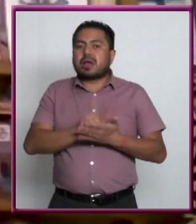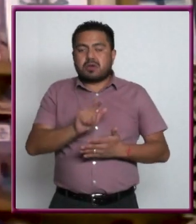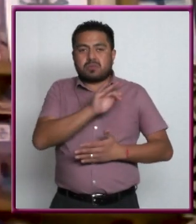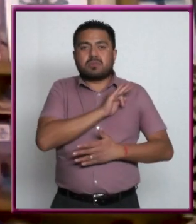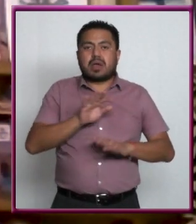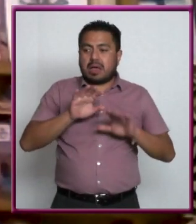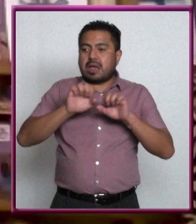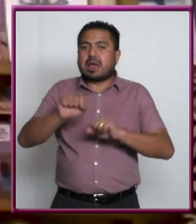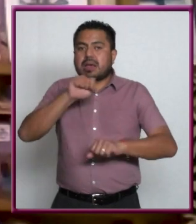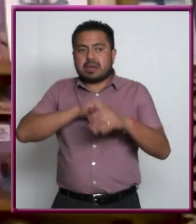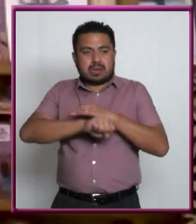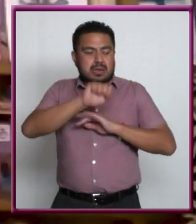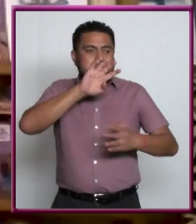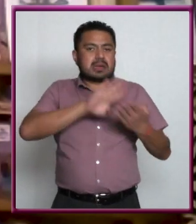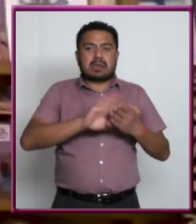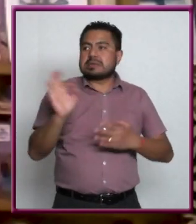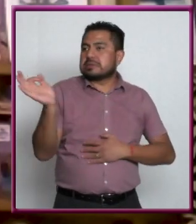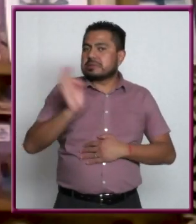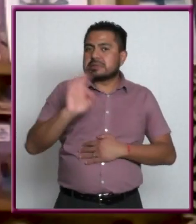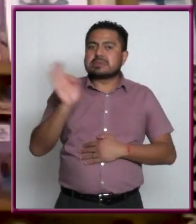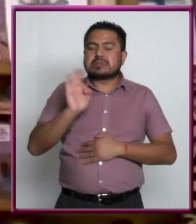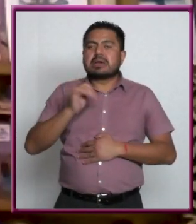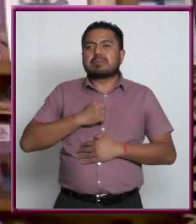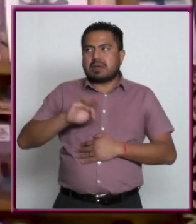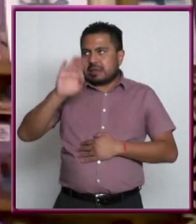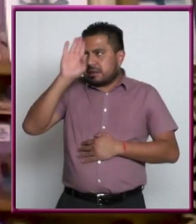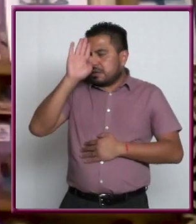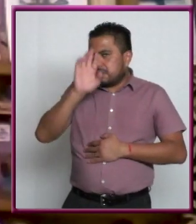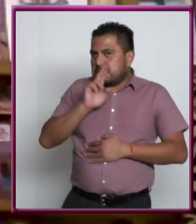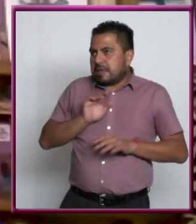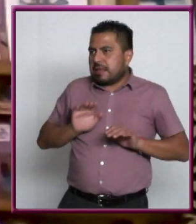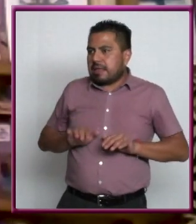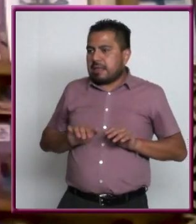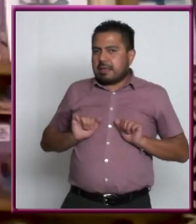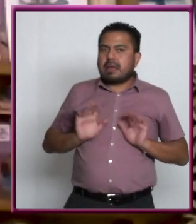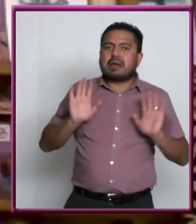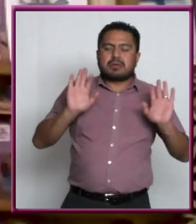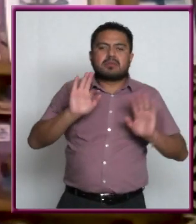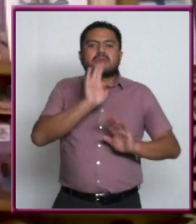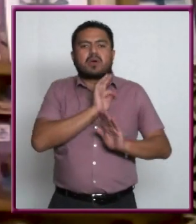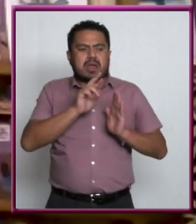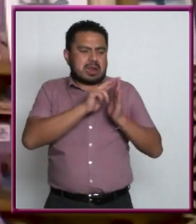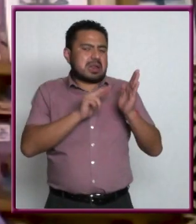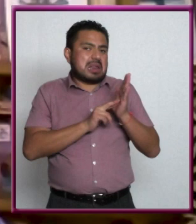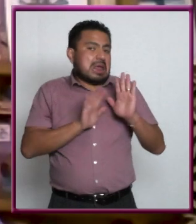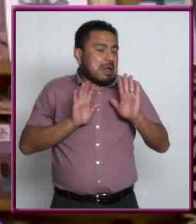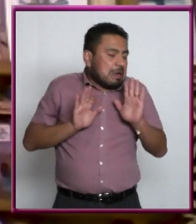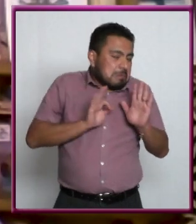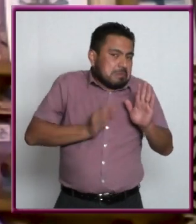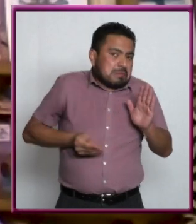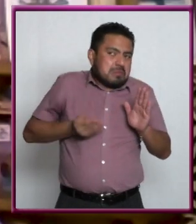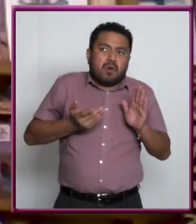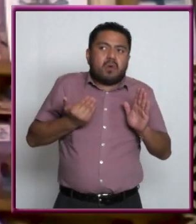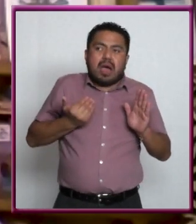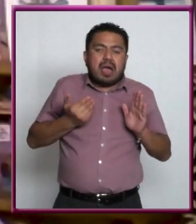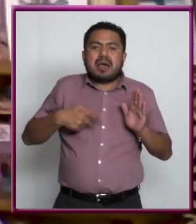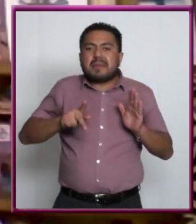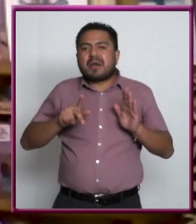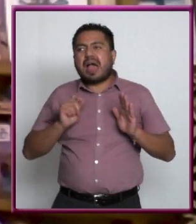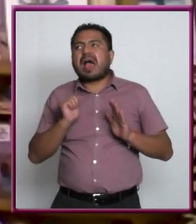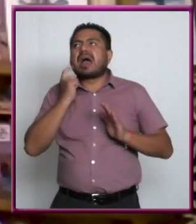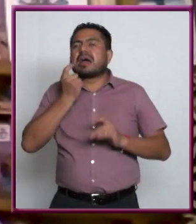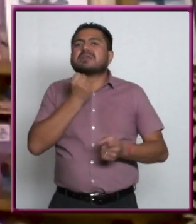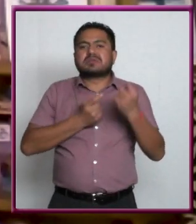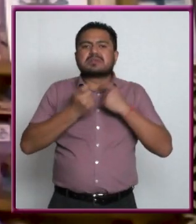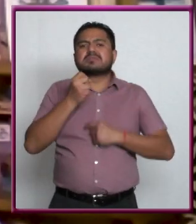existe una ley y que pueden hasta terminar en la cárcel, probablemente se lo piensen 2 veces. Entonces, digamos que reglas así no hay, es